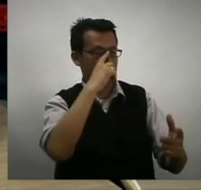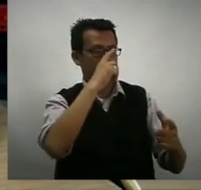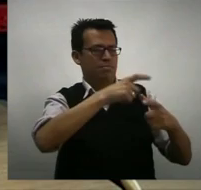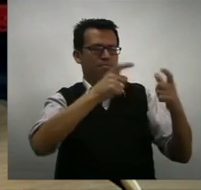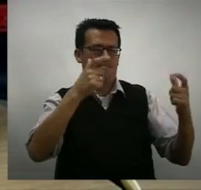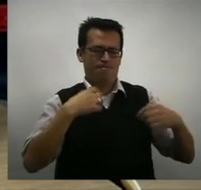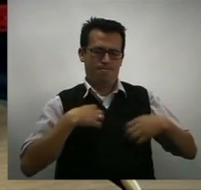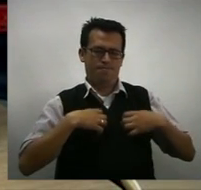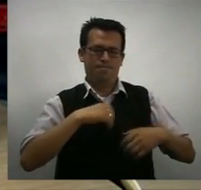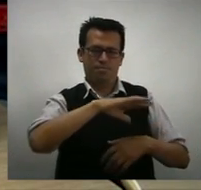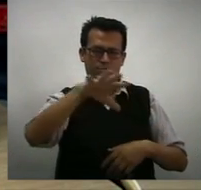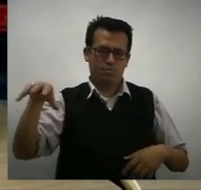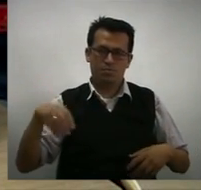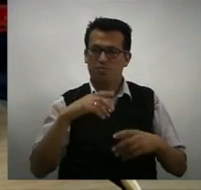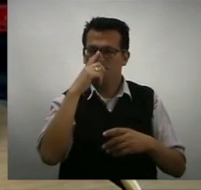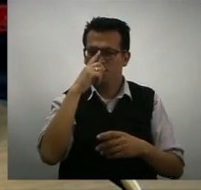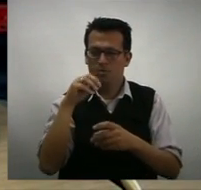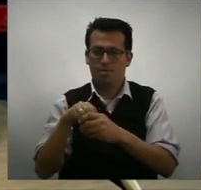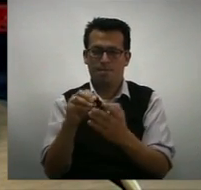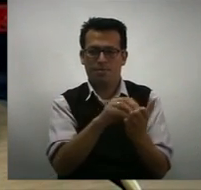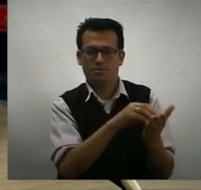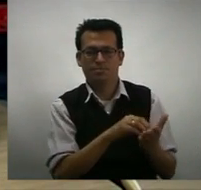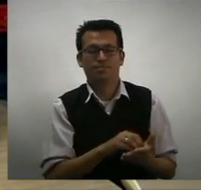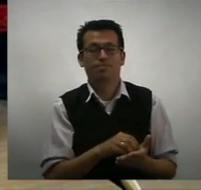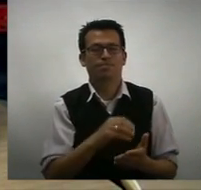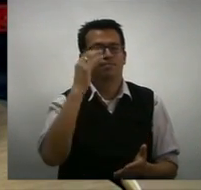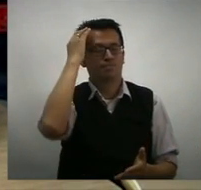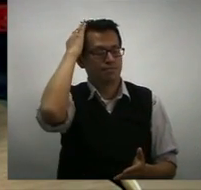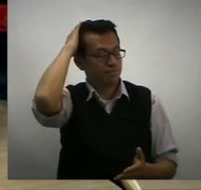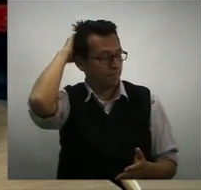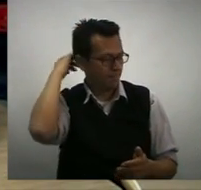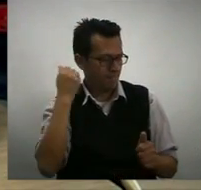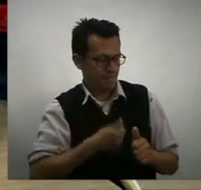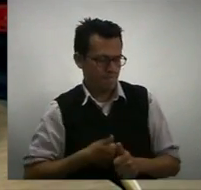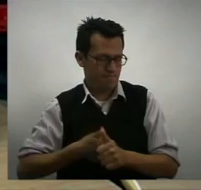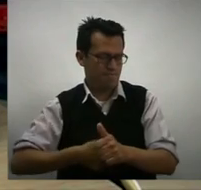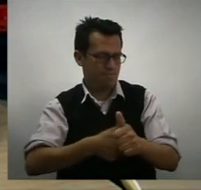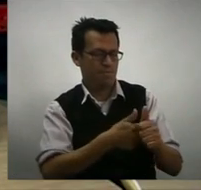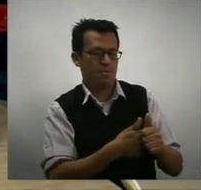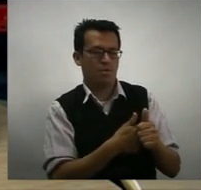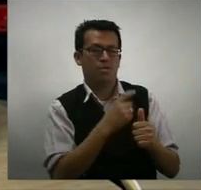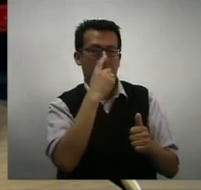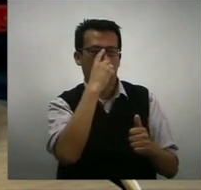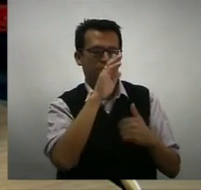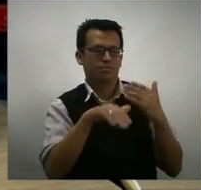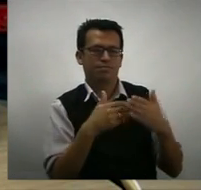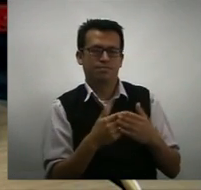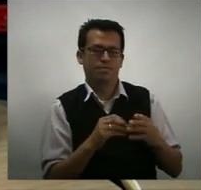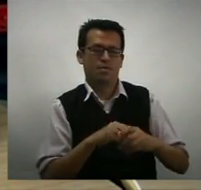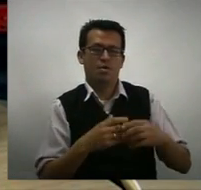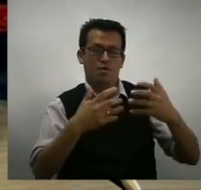gracias a la unidad de las funciones asumidas por los copartícipes, a cada uno de los cuales, por principio, se le asigna